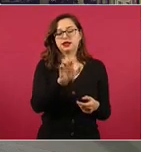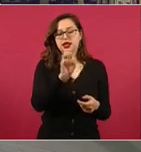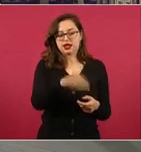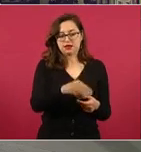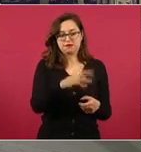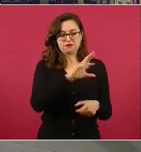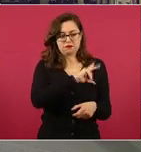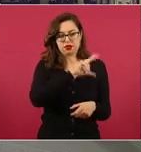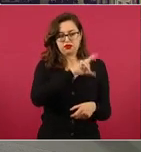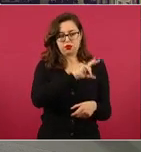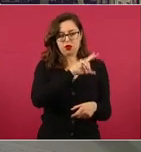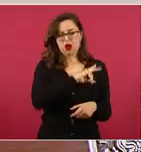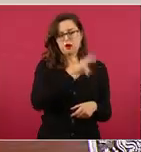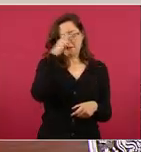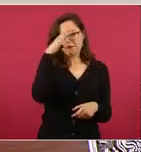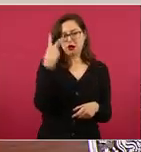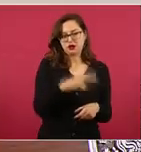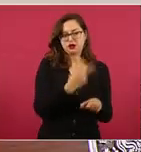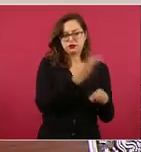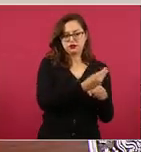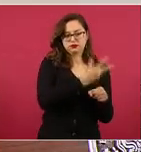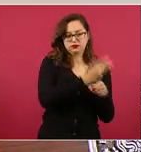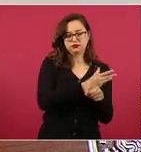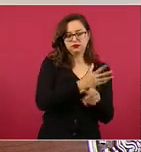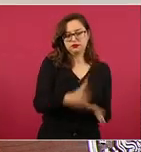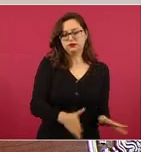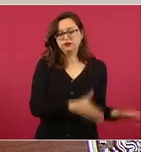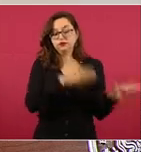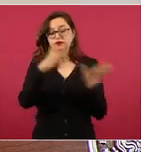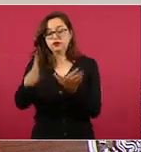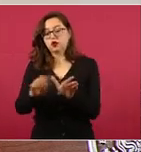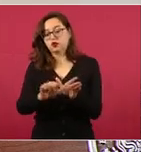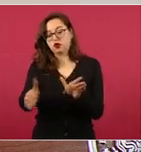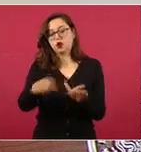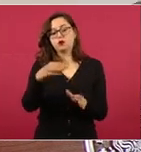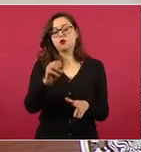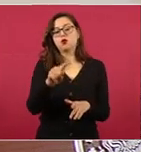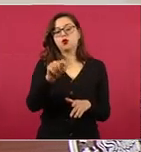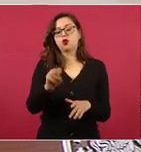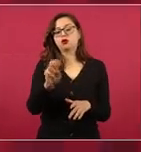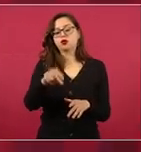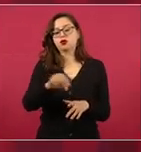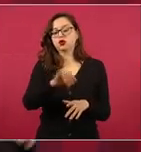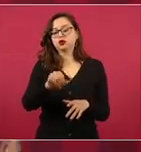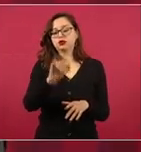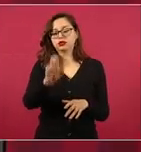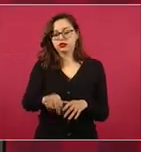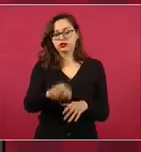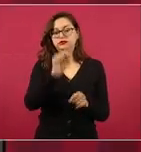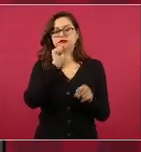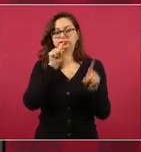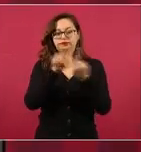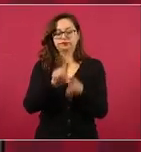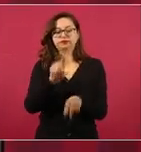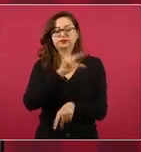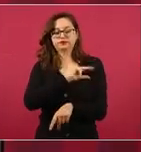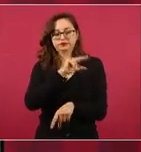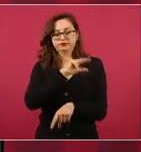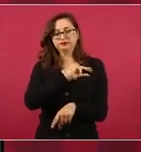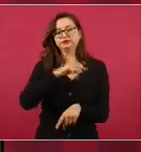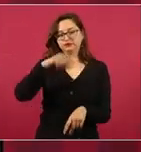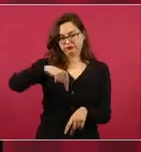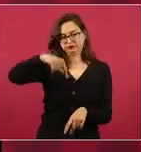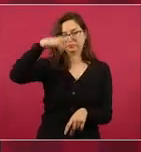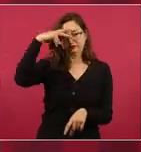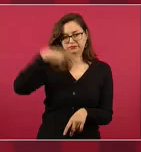y dos tramos de Motangil, que es empresa privada.